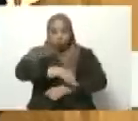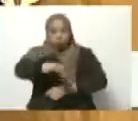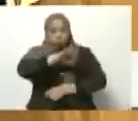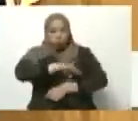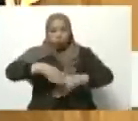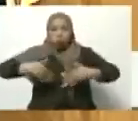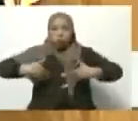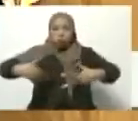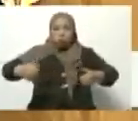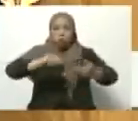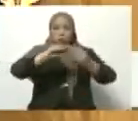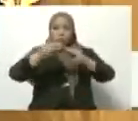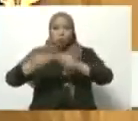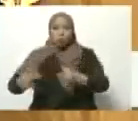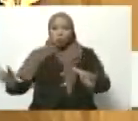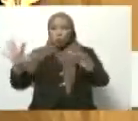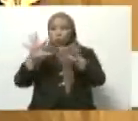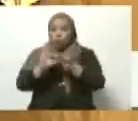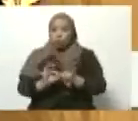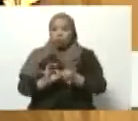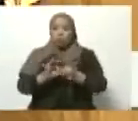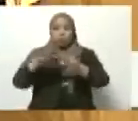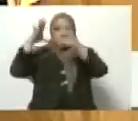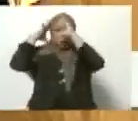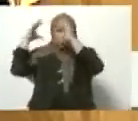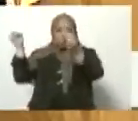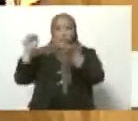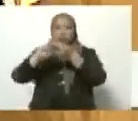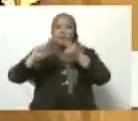salud, organización, unidad, diplomacia de paz,